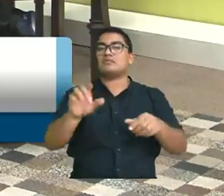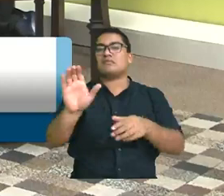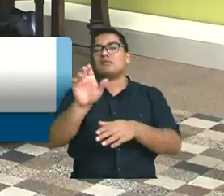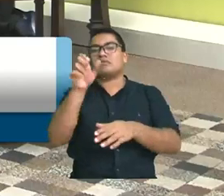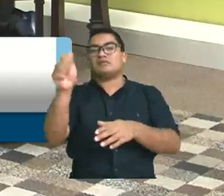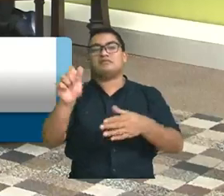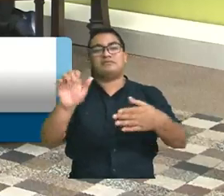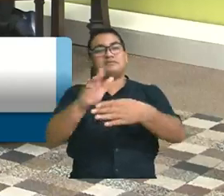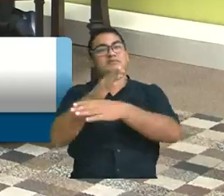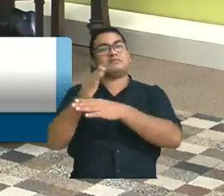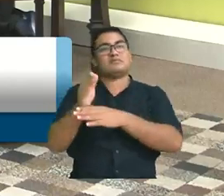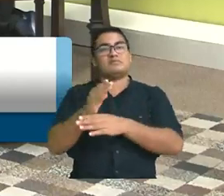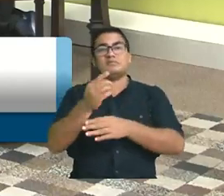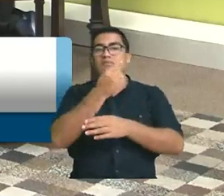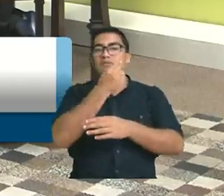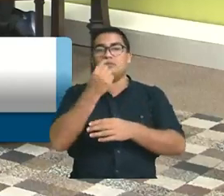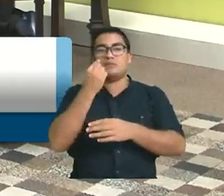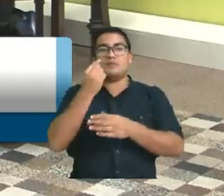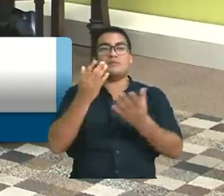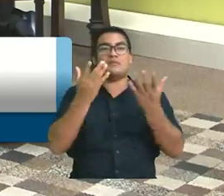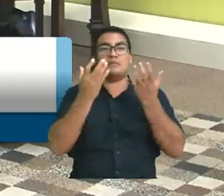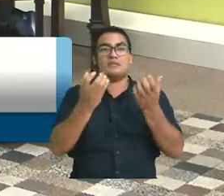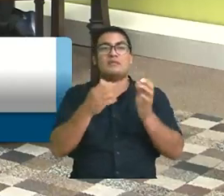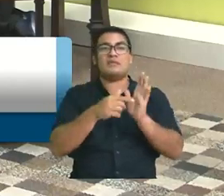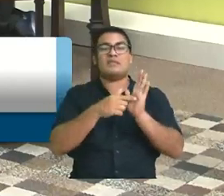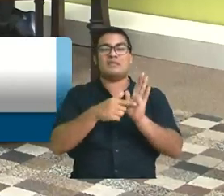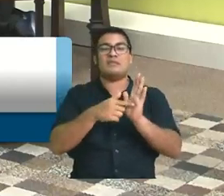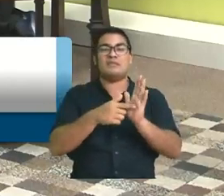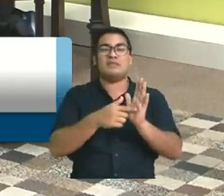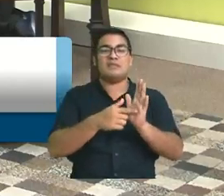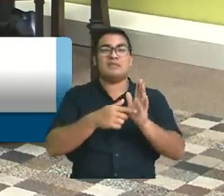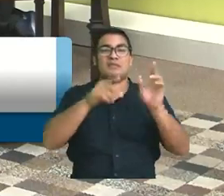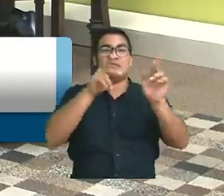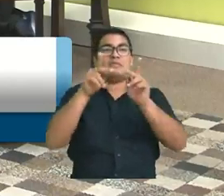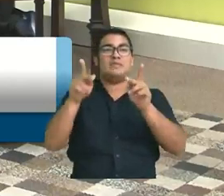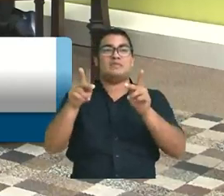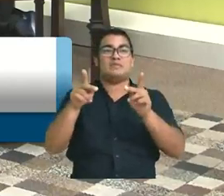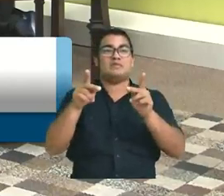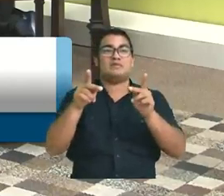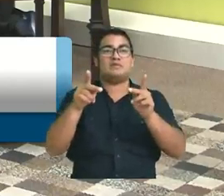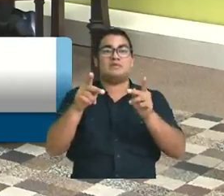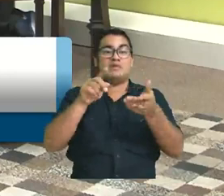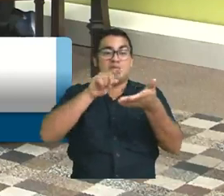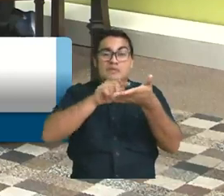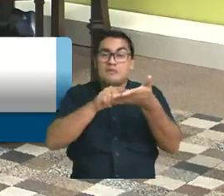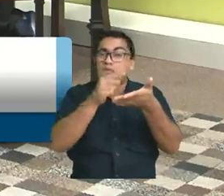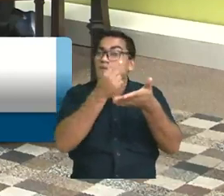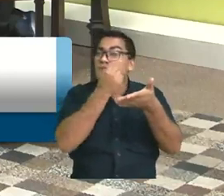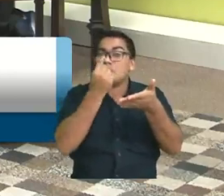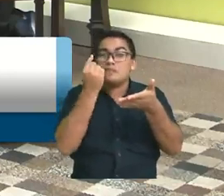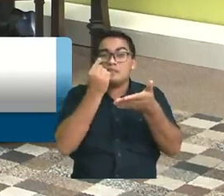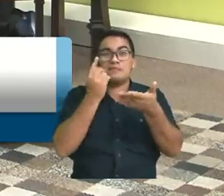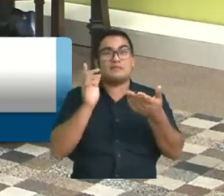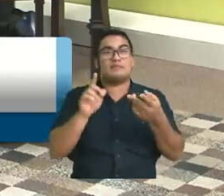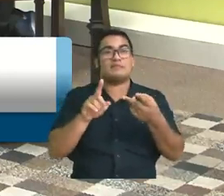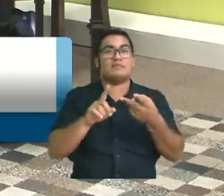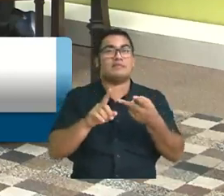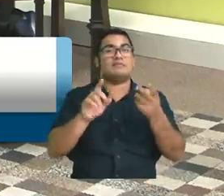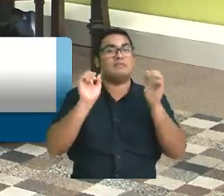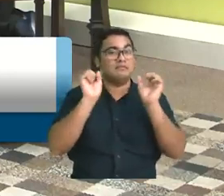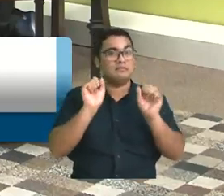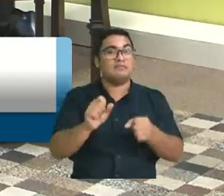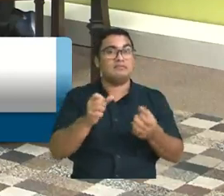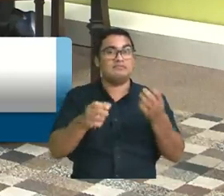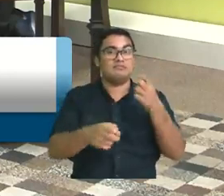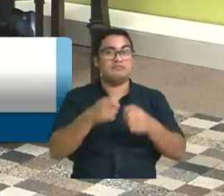también intervienen en el ojo seco, como por ejemplo el uso de lentes de contacto. Sí. O sea, me imagino yo que puede